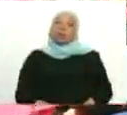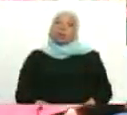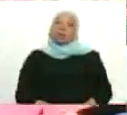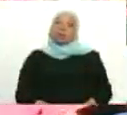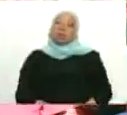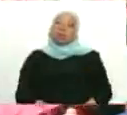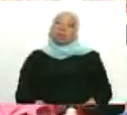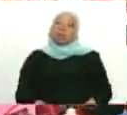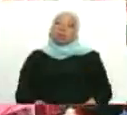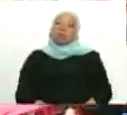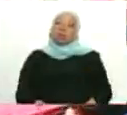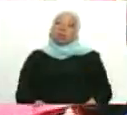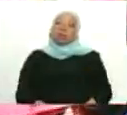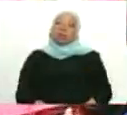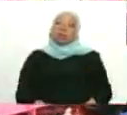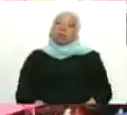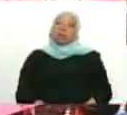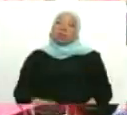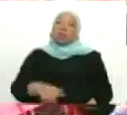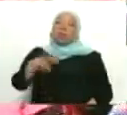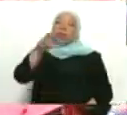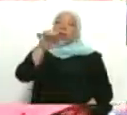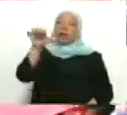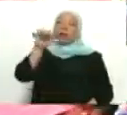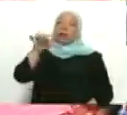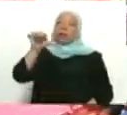El palo de agua, que iba a llover como en 3 semanas. ¿Viste?